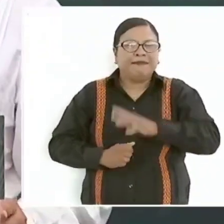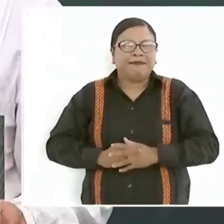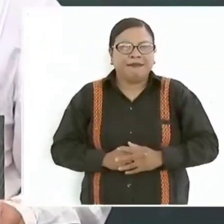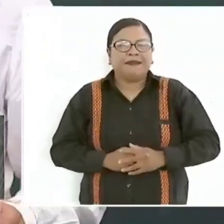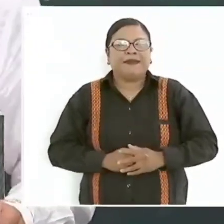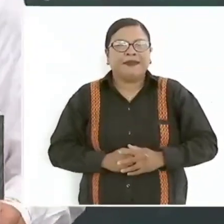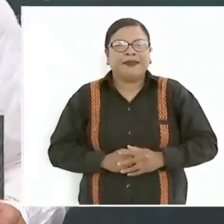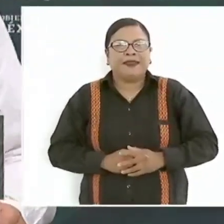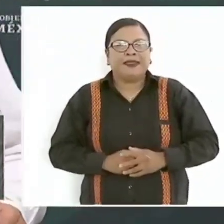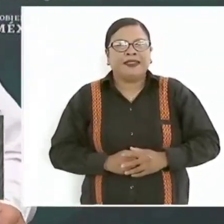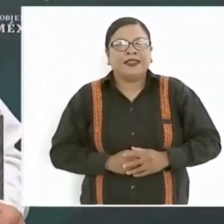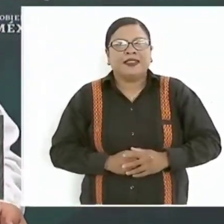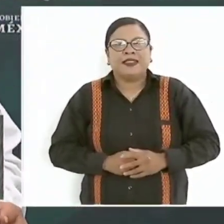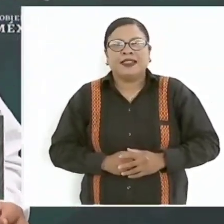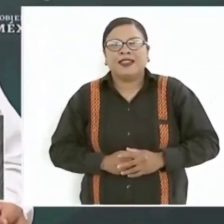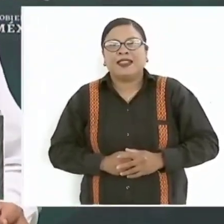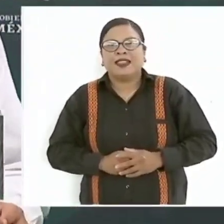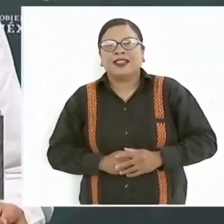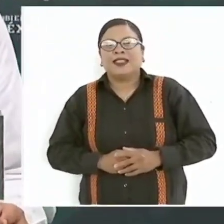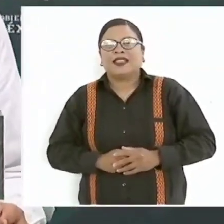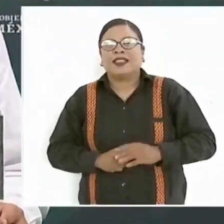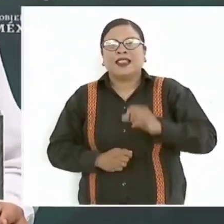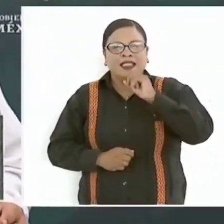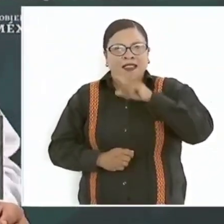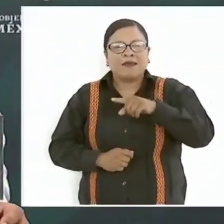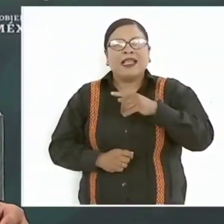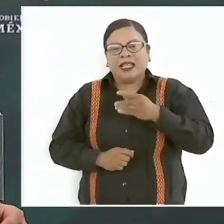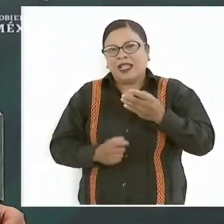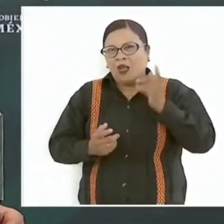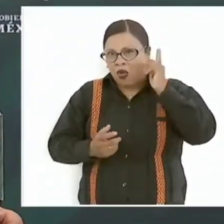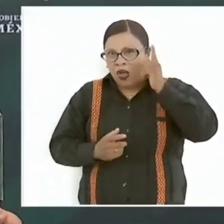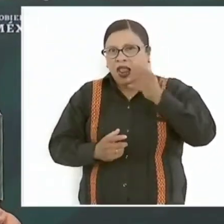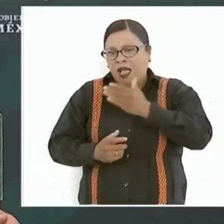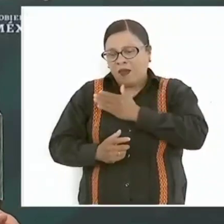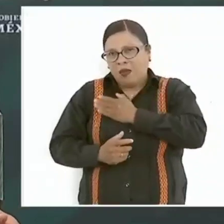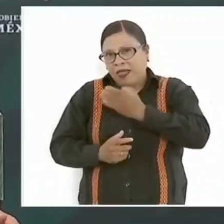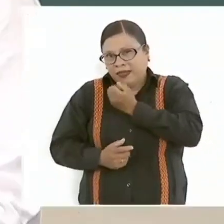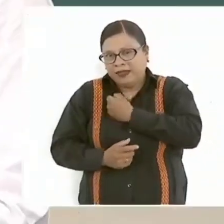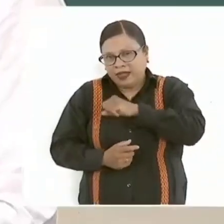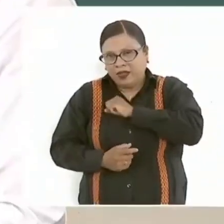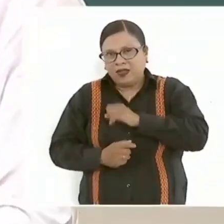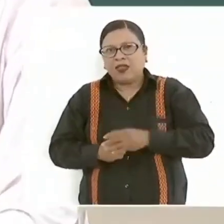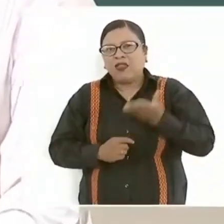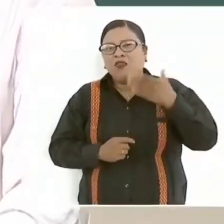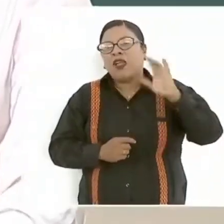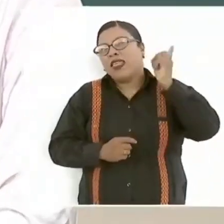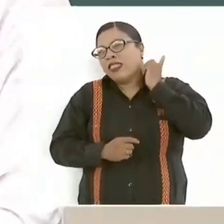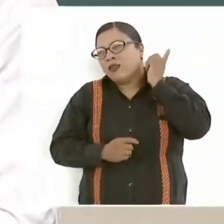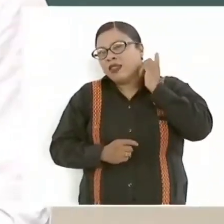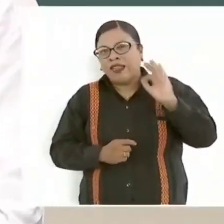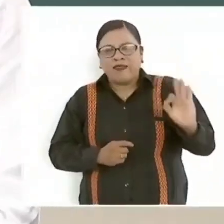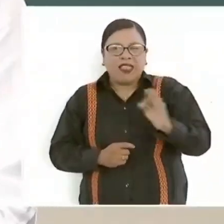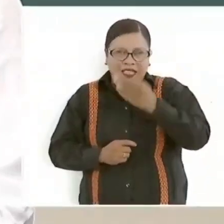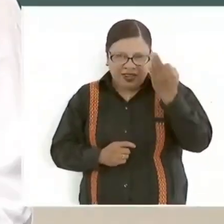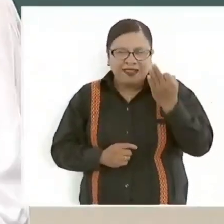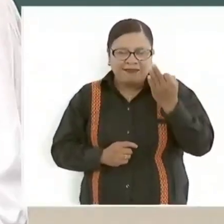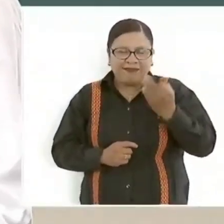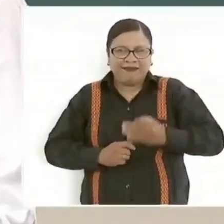andar todavía, y que le deseo que esté muy bien de salud. Que fue diputada federal nuestra y